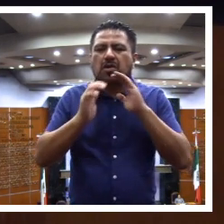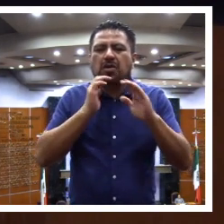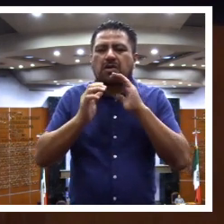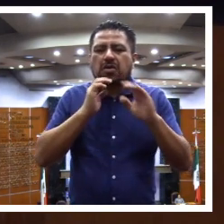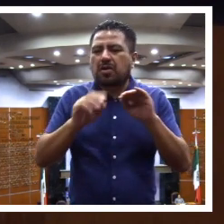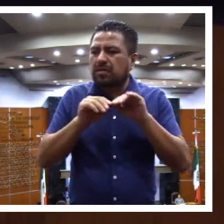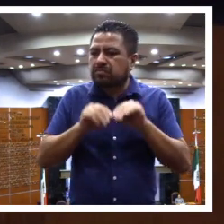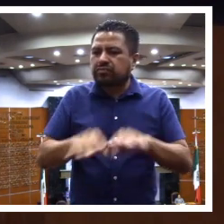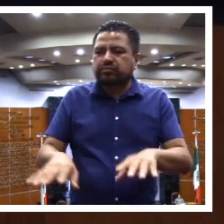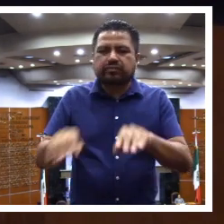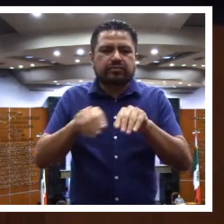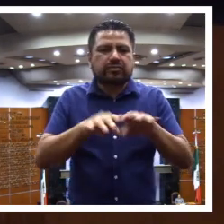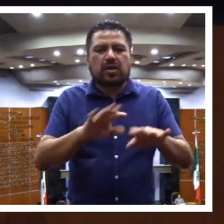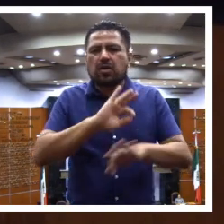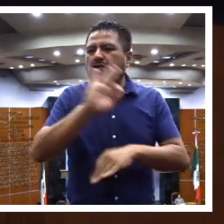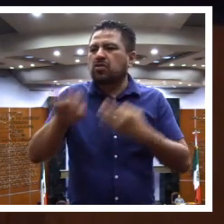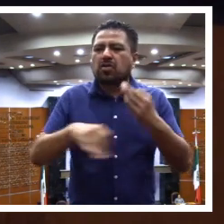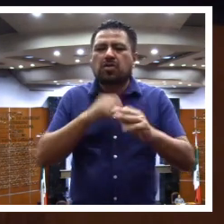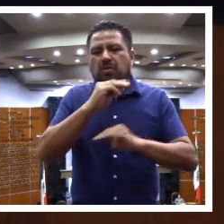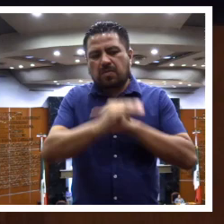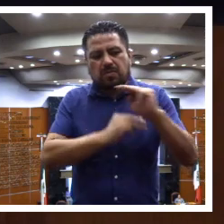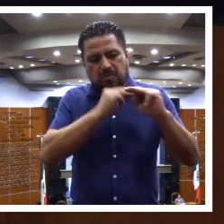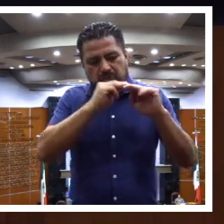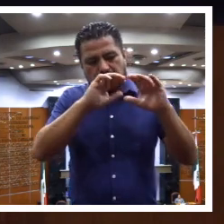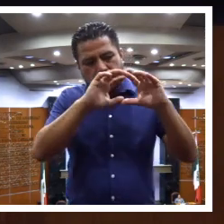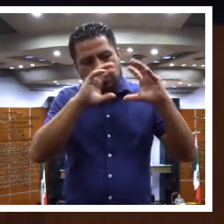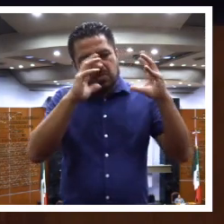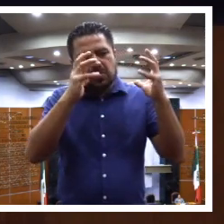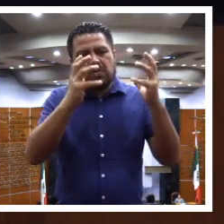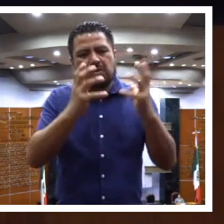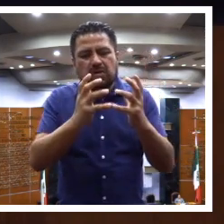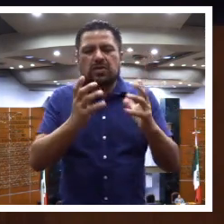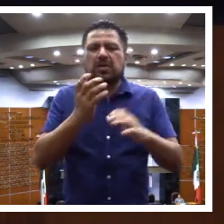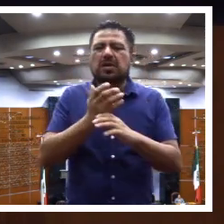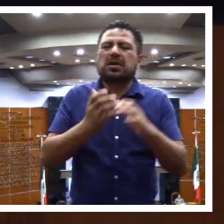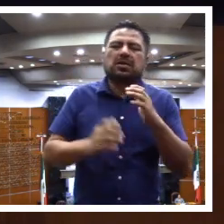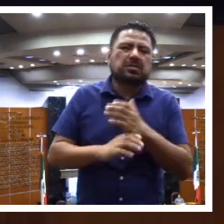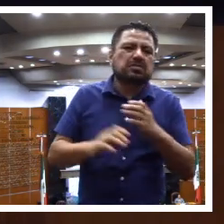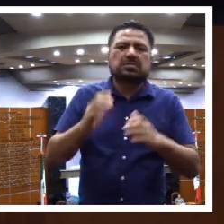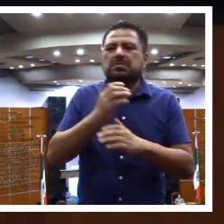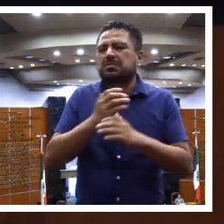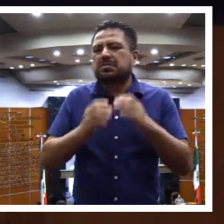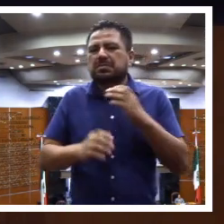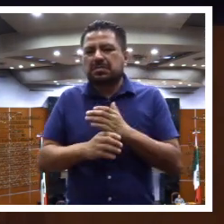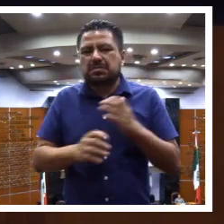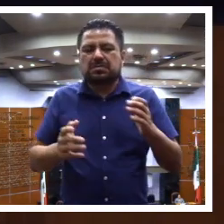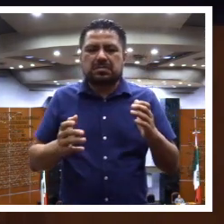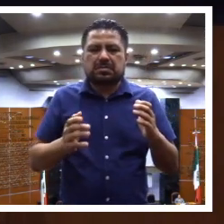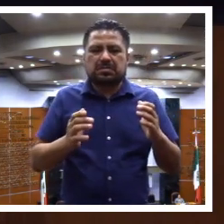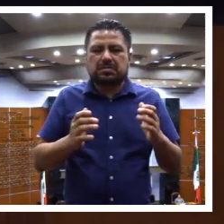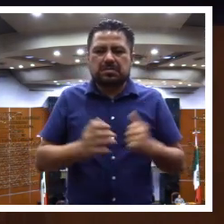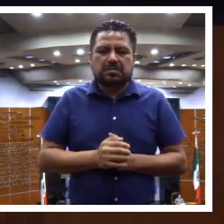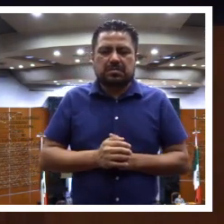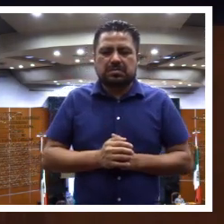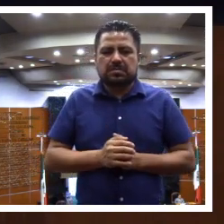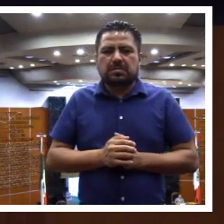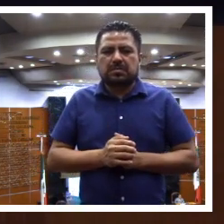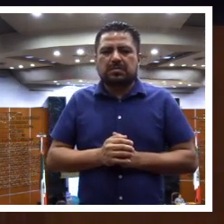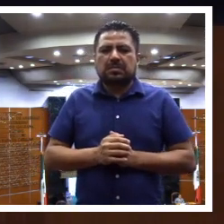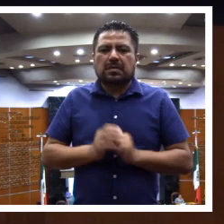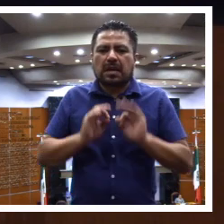comunicación de todo el mundo circunstancias que los